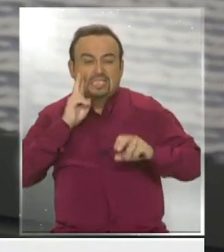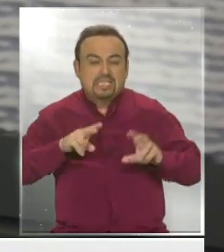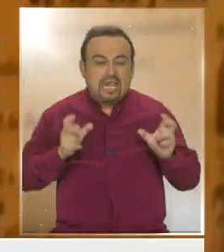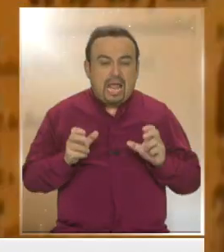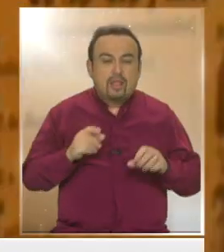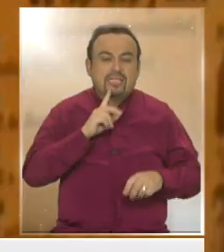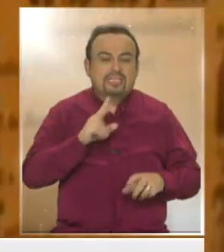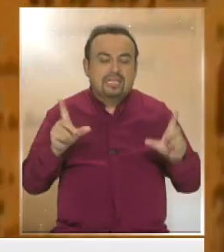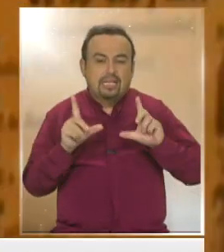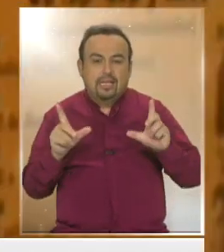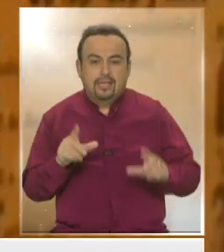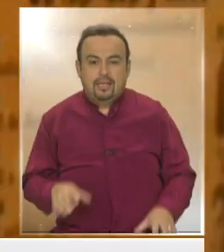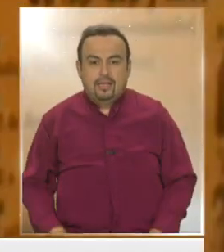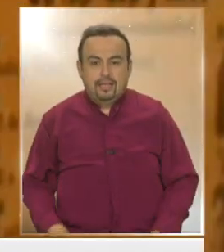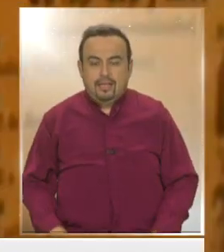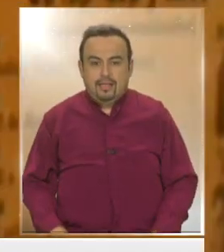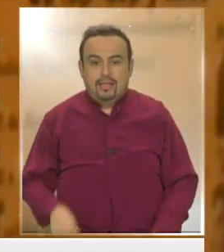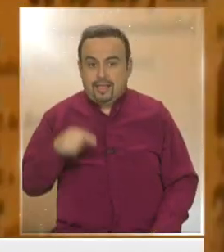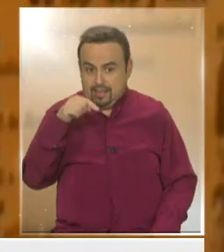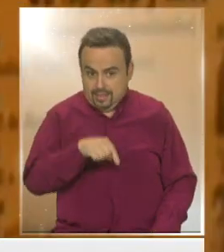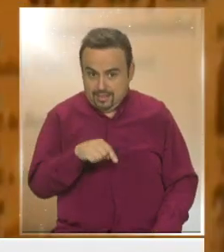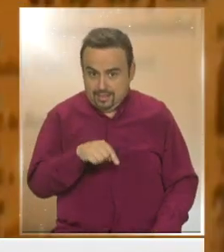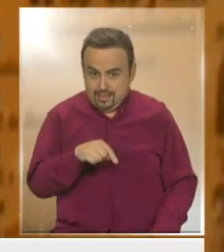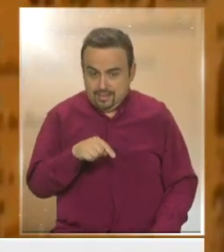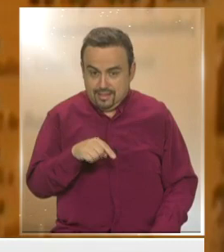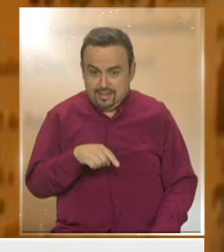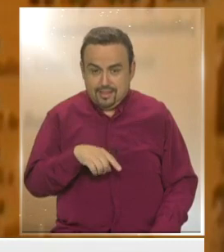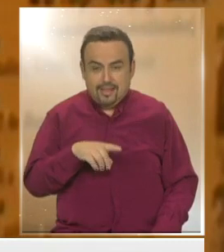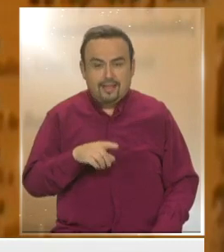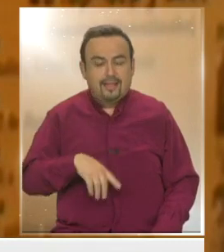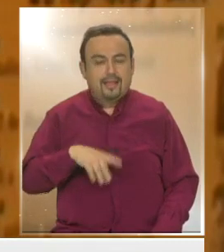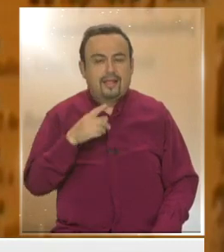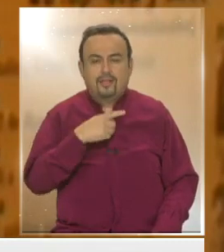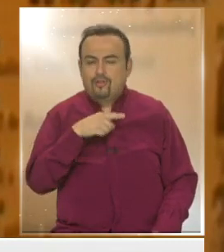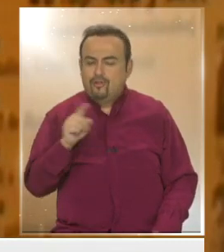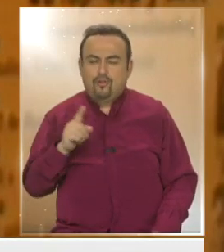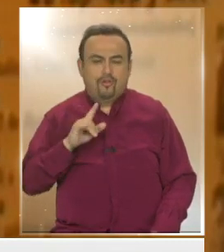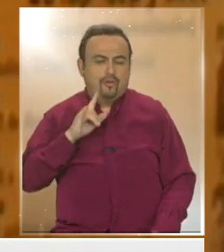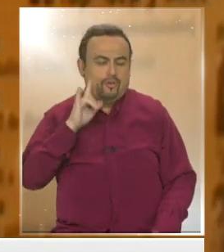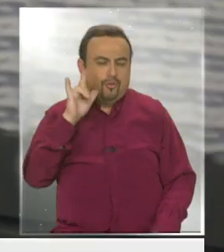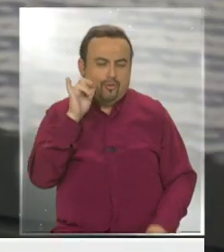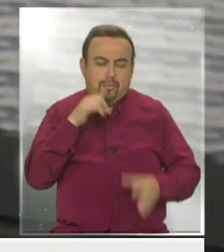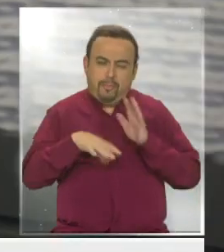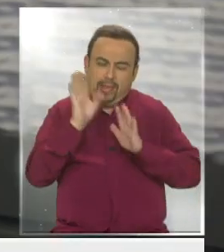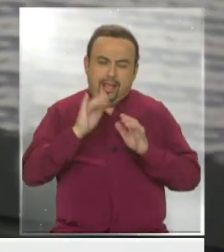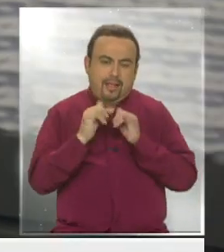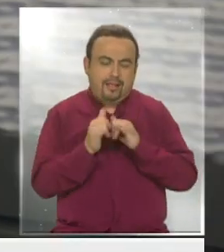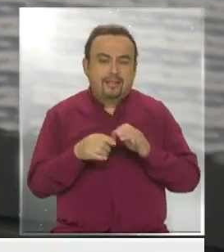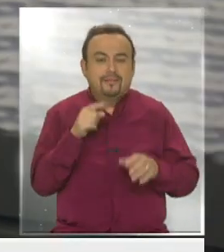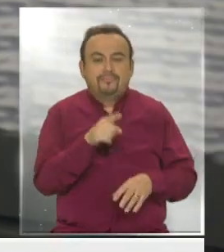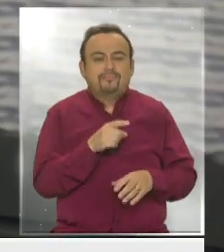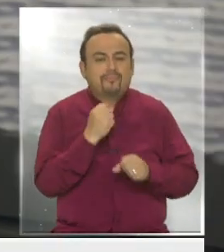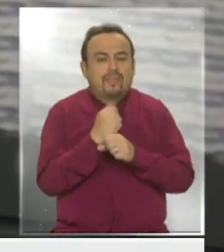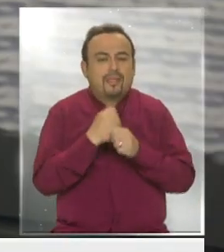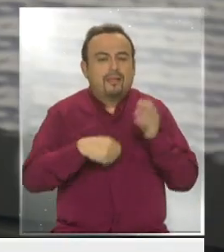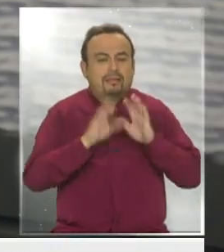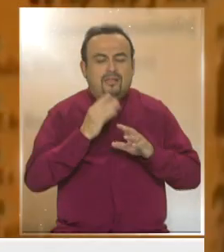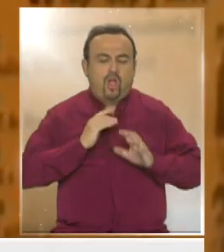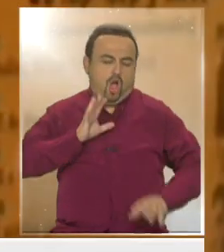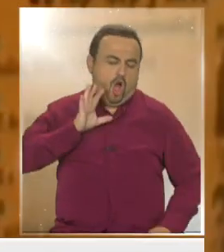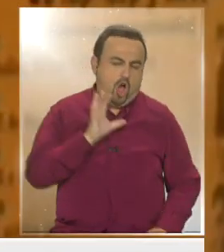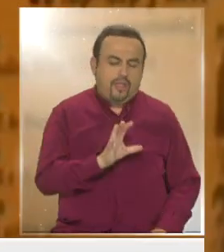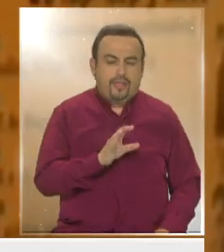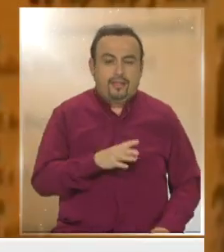sin televisión? No, creo que en esta vez se validan las redes sociales como nunca. De estas tareas domésticas, la que